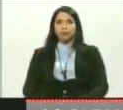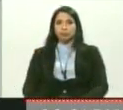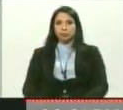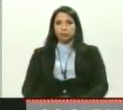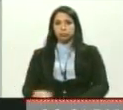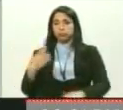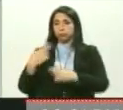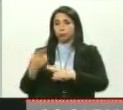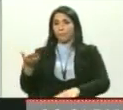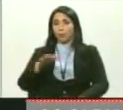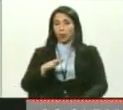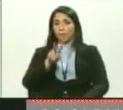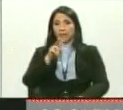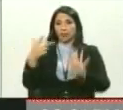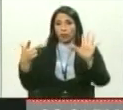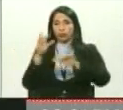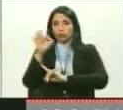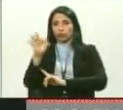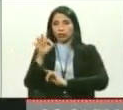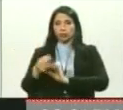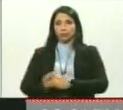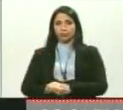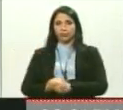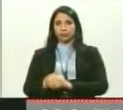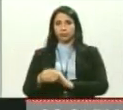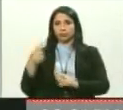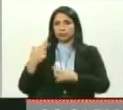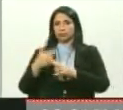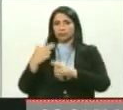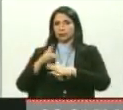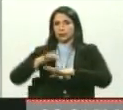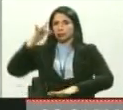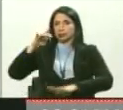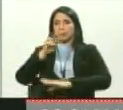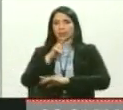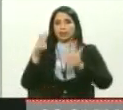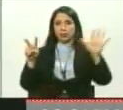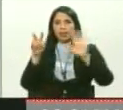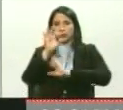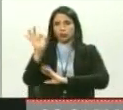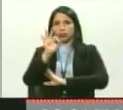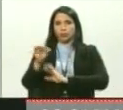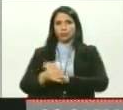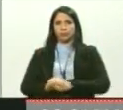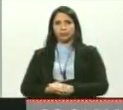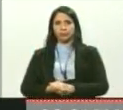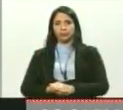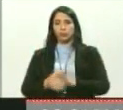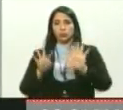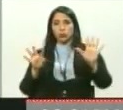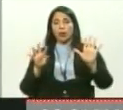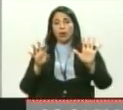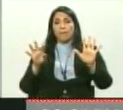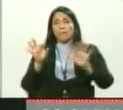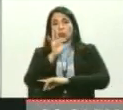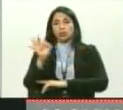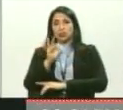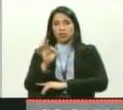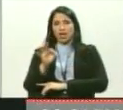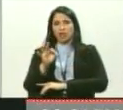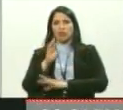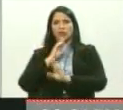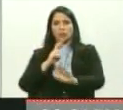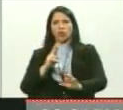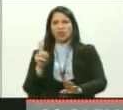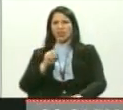riesgo mortal, 28%. Alto riesgo, 27%. Un 9% dice, no creo que me